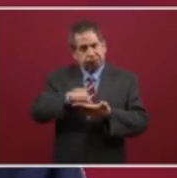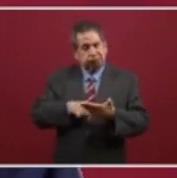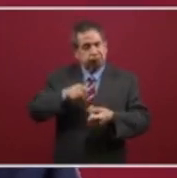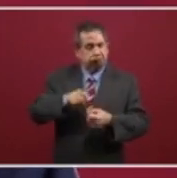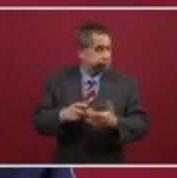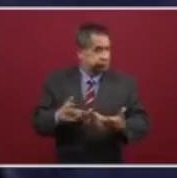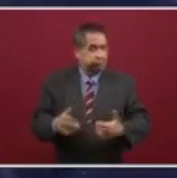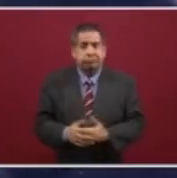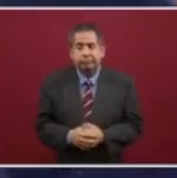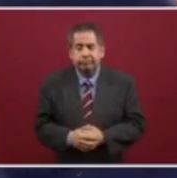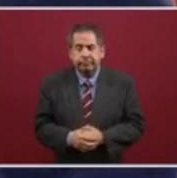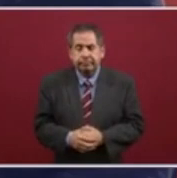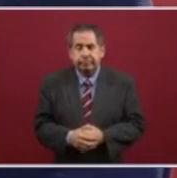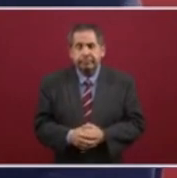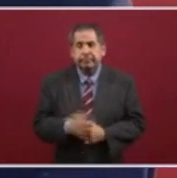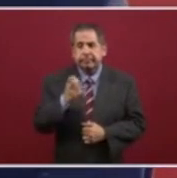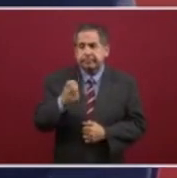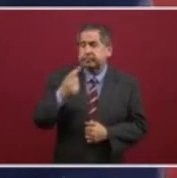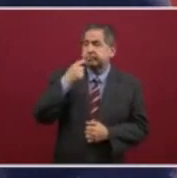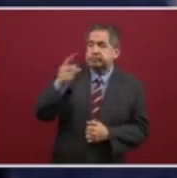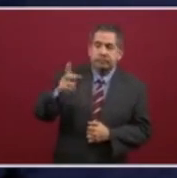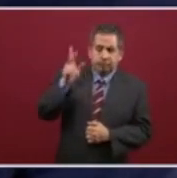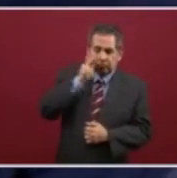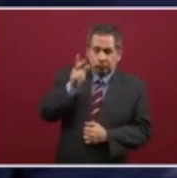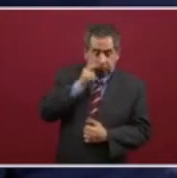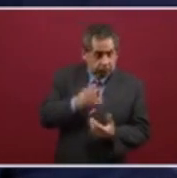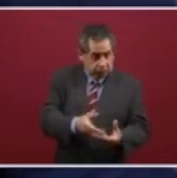si hay esas denuncias,